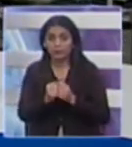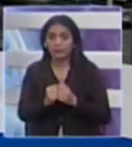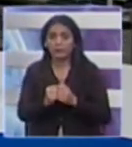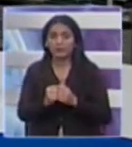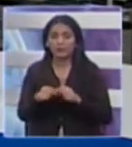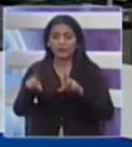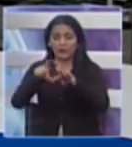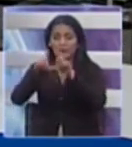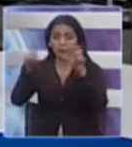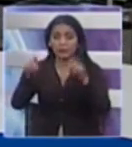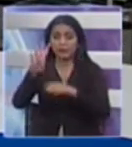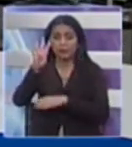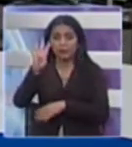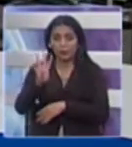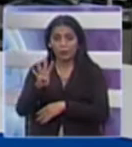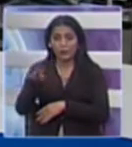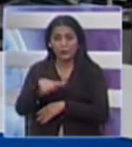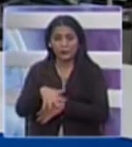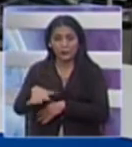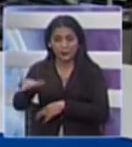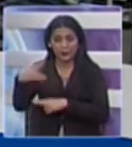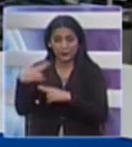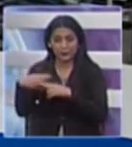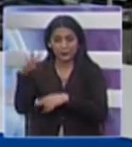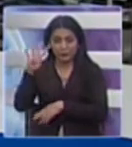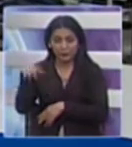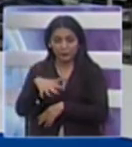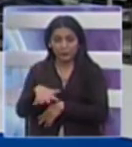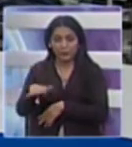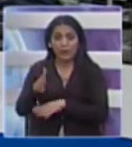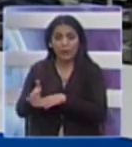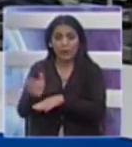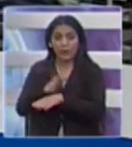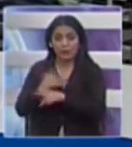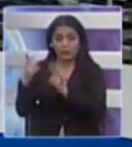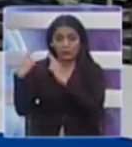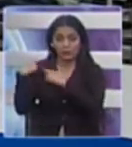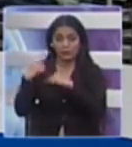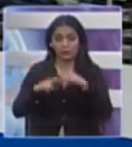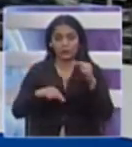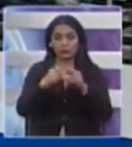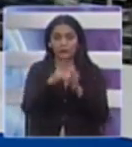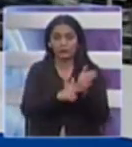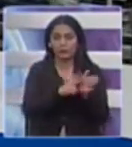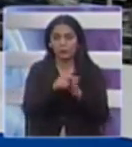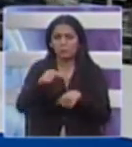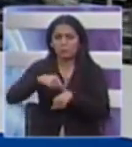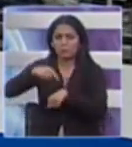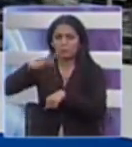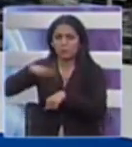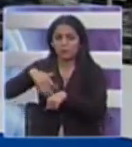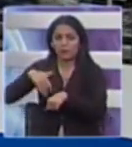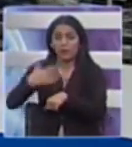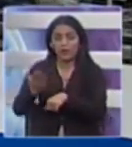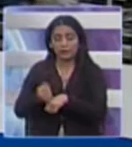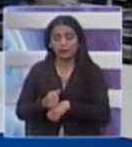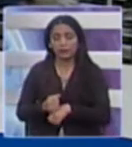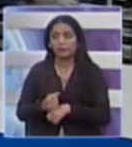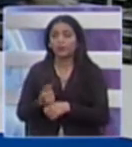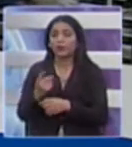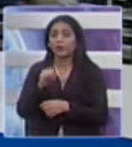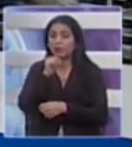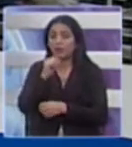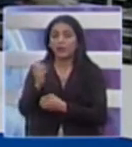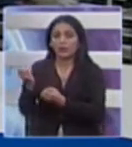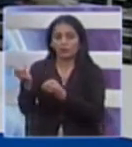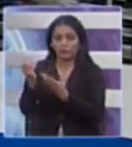Cuatro Ríos de Cuenca por los retrasos en las obras del tranvía, según lo informó el alcalde de la capital azuaya, Marcelo Cabrera. El burgomaestre